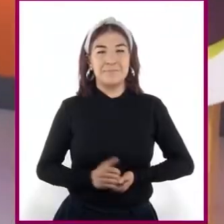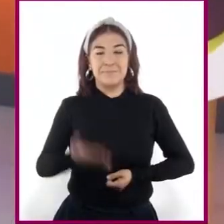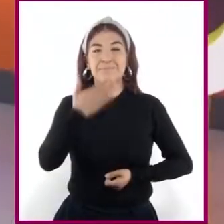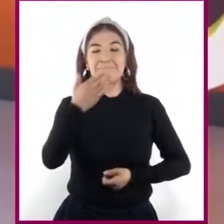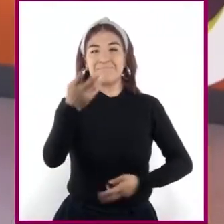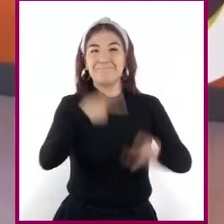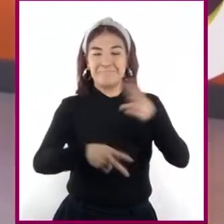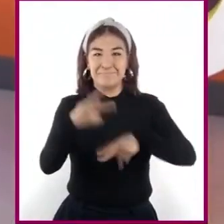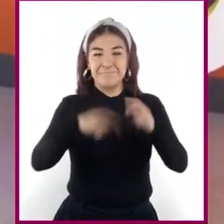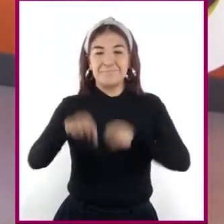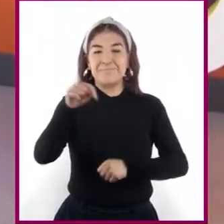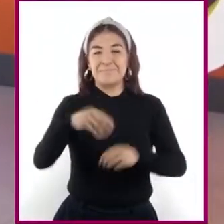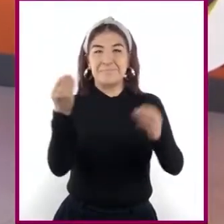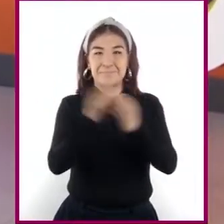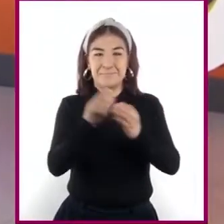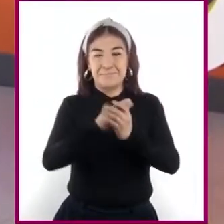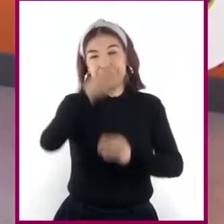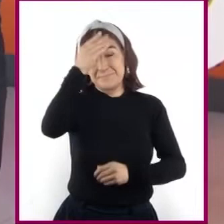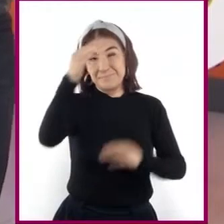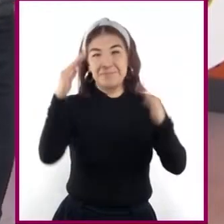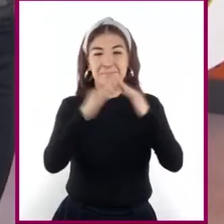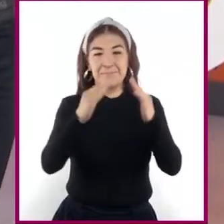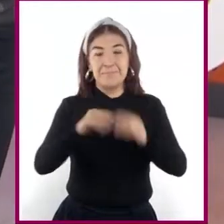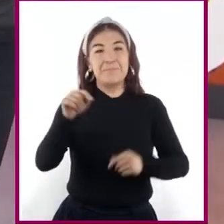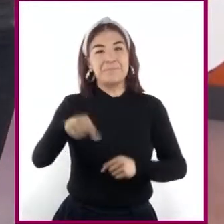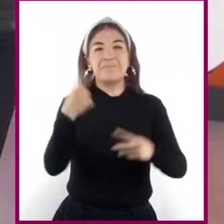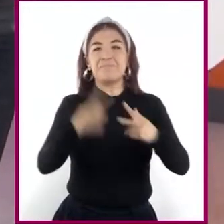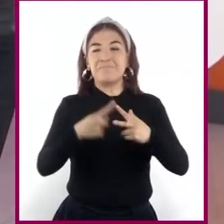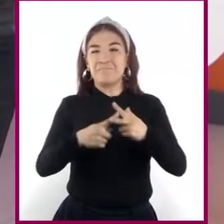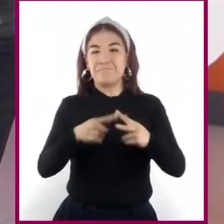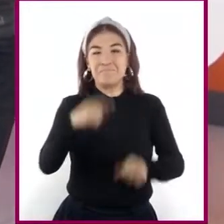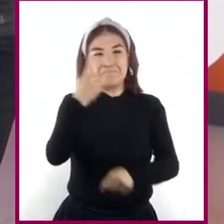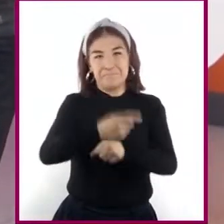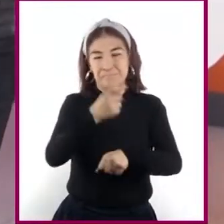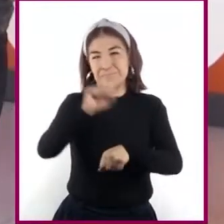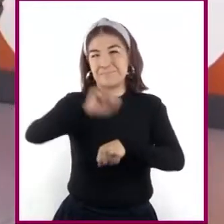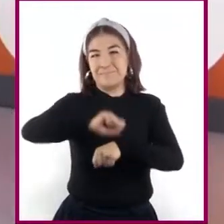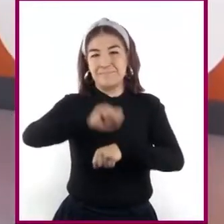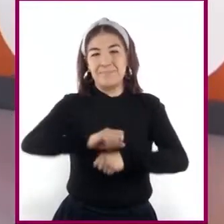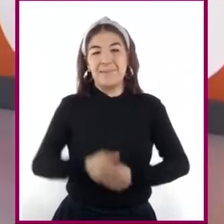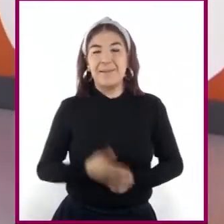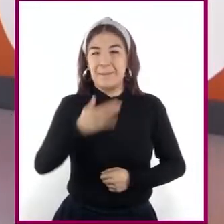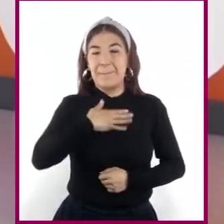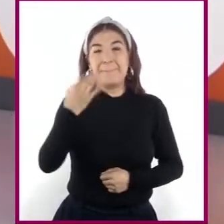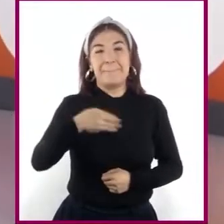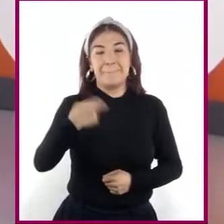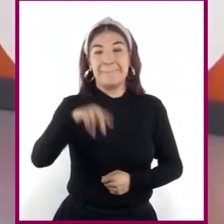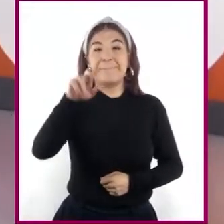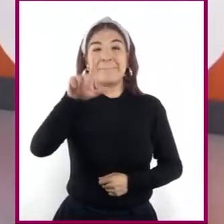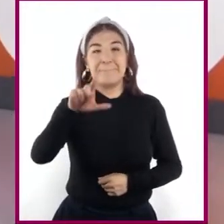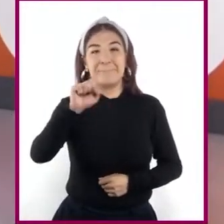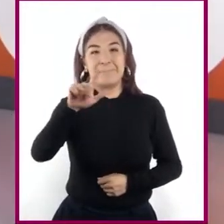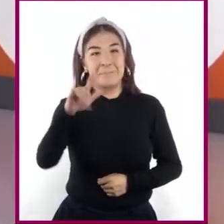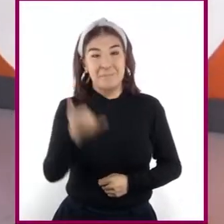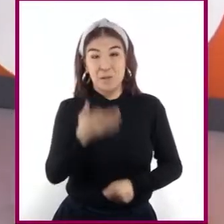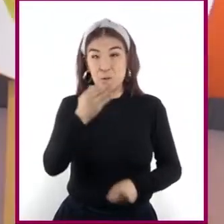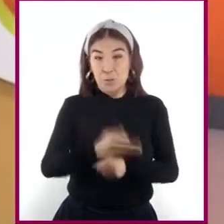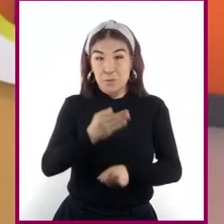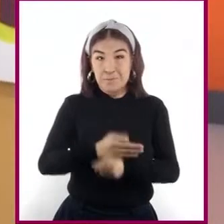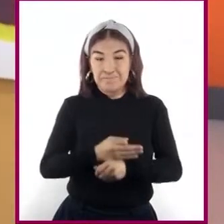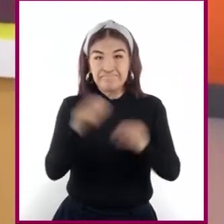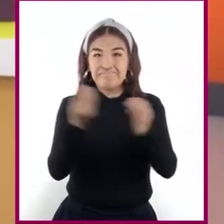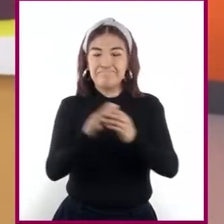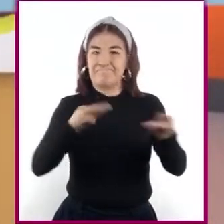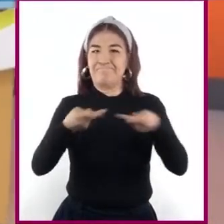bienvenidos a una sesión más de Aprende en Casa para Matemáticas de primer grado. Soy Leslie Mendívil y hoy tenemos preparada una sesión